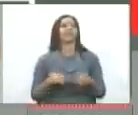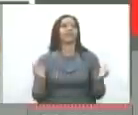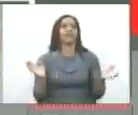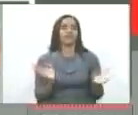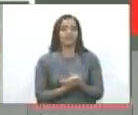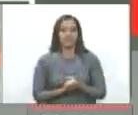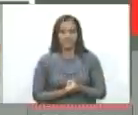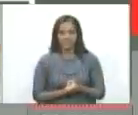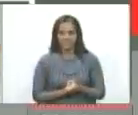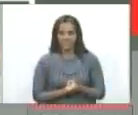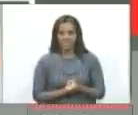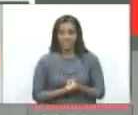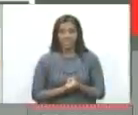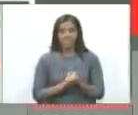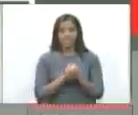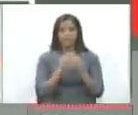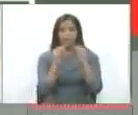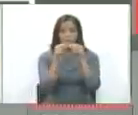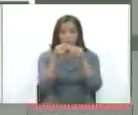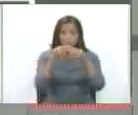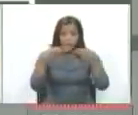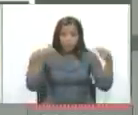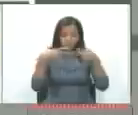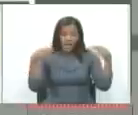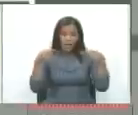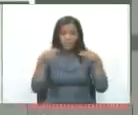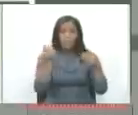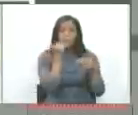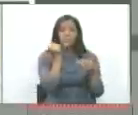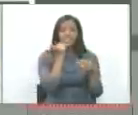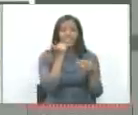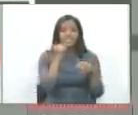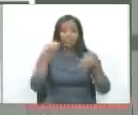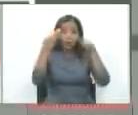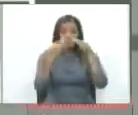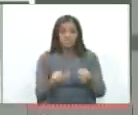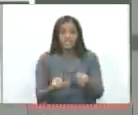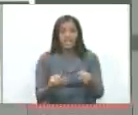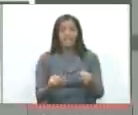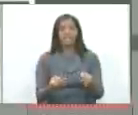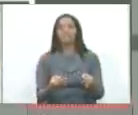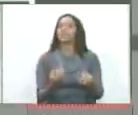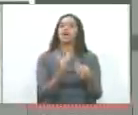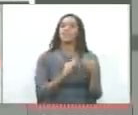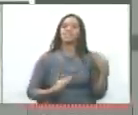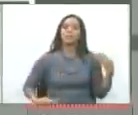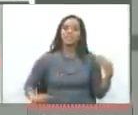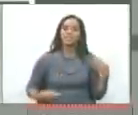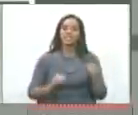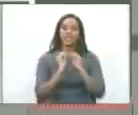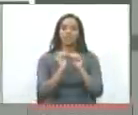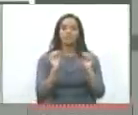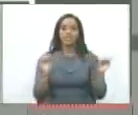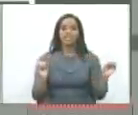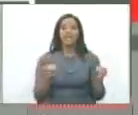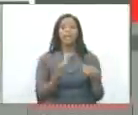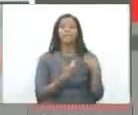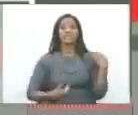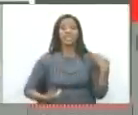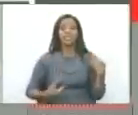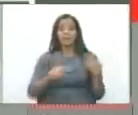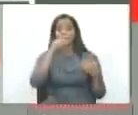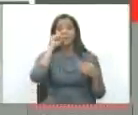sacó una nota de protesta oficial, la vicepresidenta de una rueda de prensa oficial denunciando que el presidente